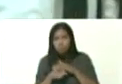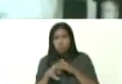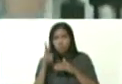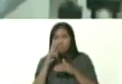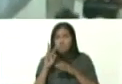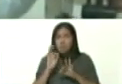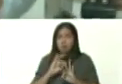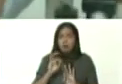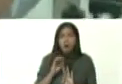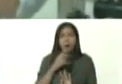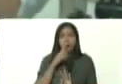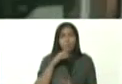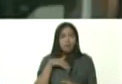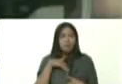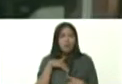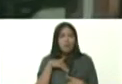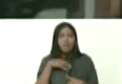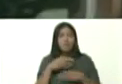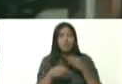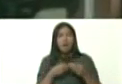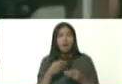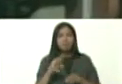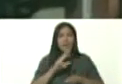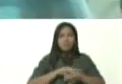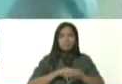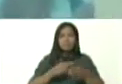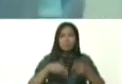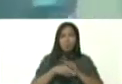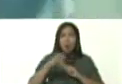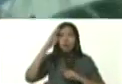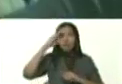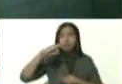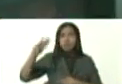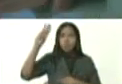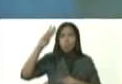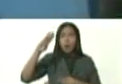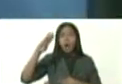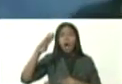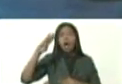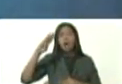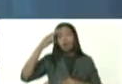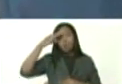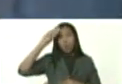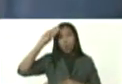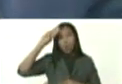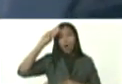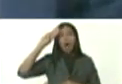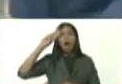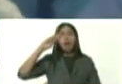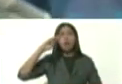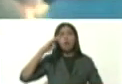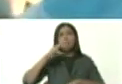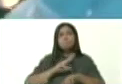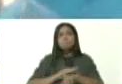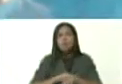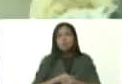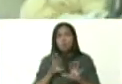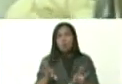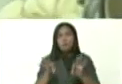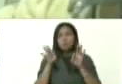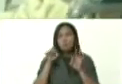invisible, hace la medicina cubana, los médicos y las médicas de Cuba, sus